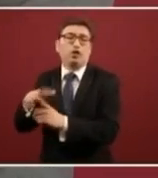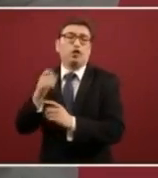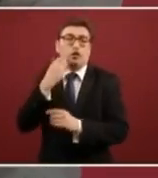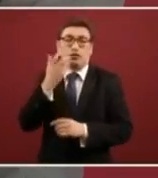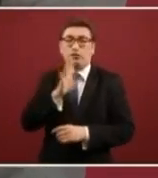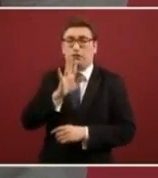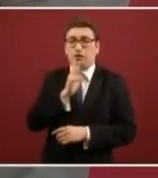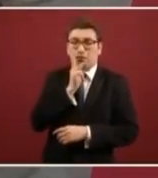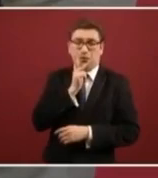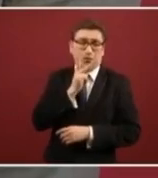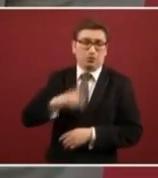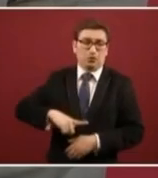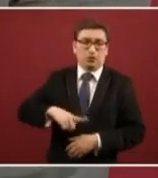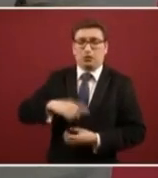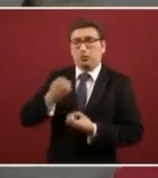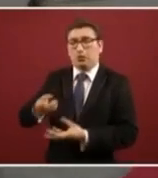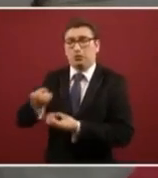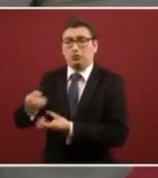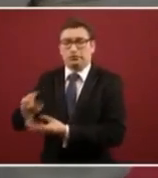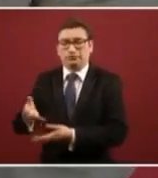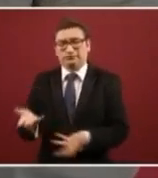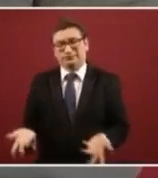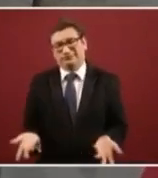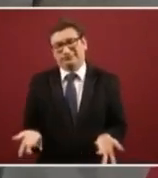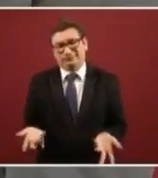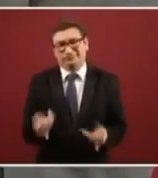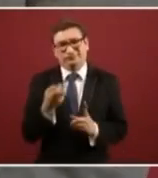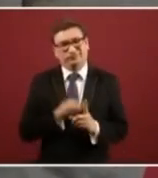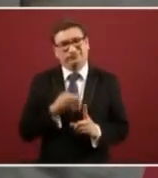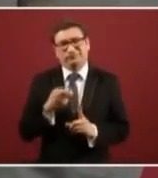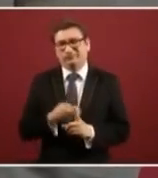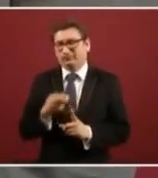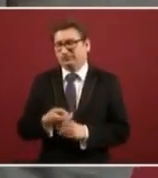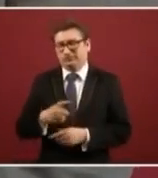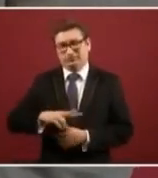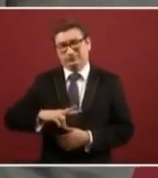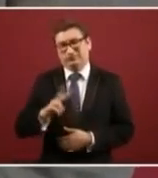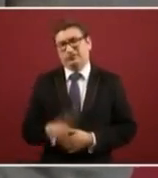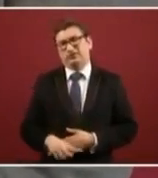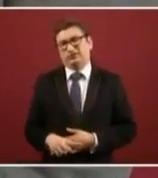eso, la verdad que son